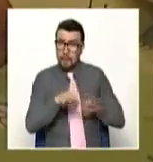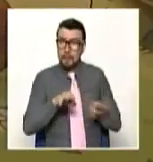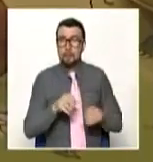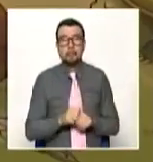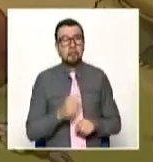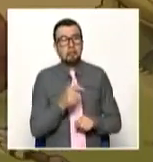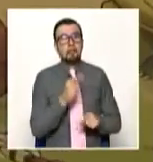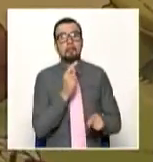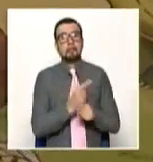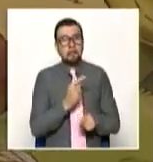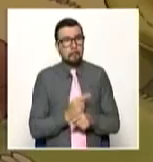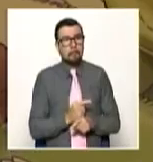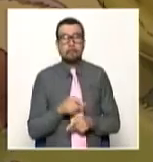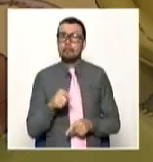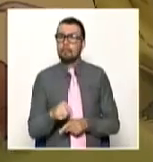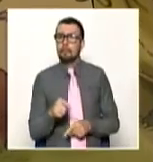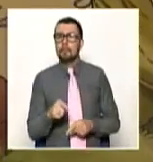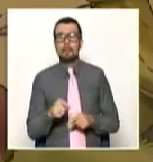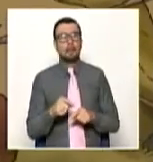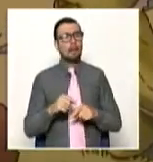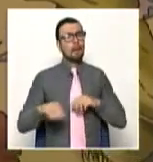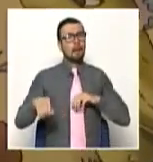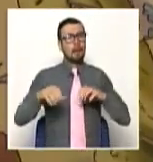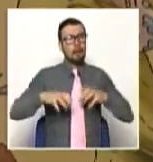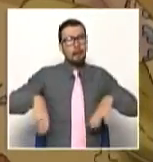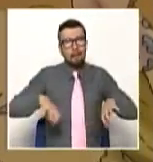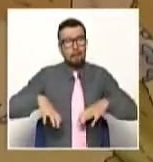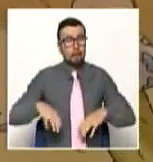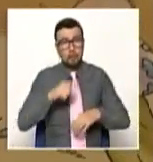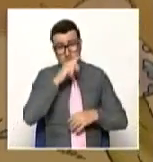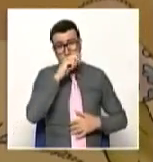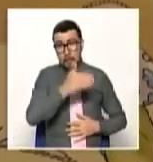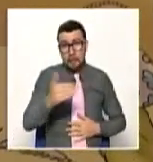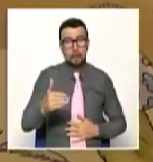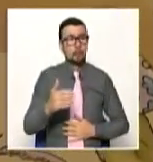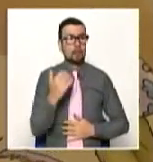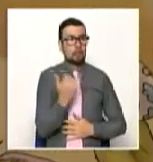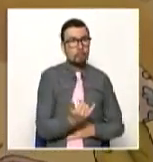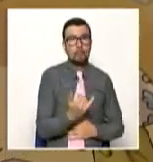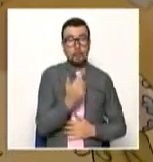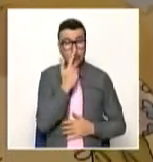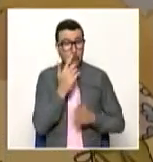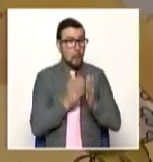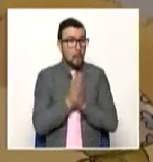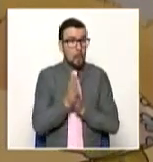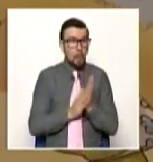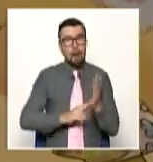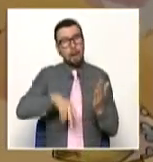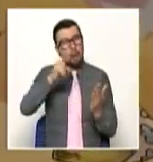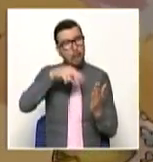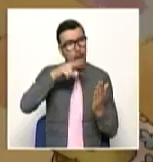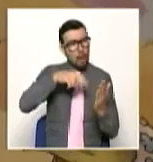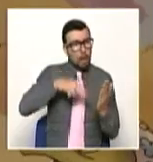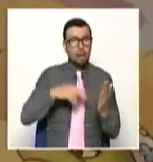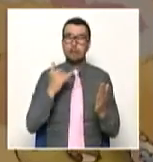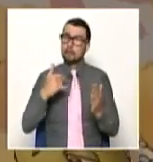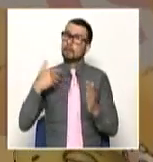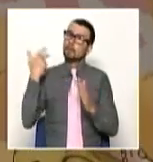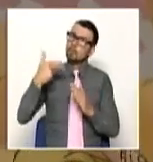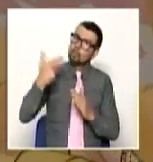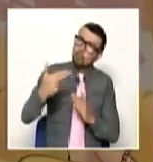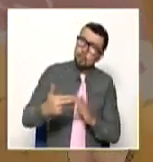realizar actividades lúdicas con ellos. Los niños se entretienen leyendo el cuento y de una manera